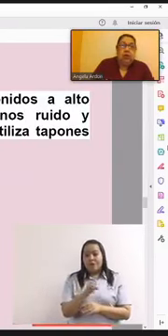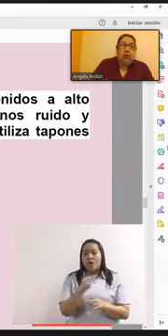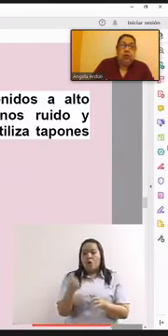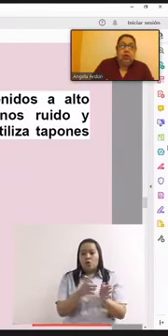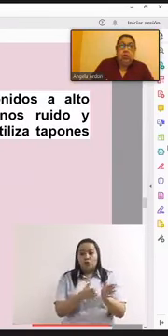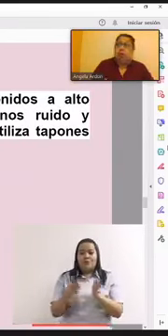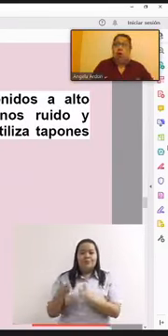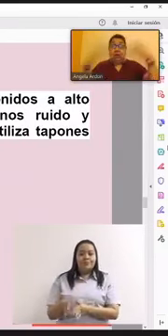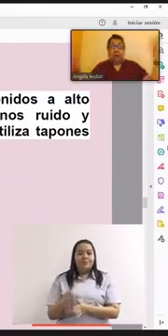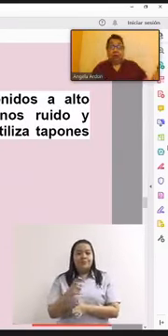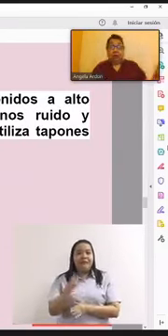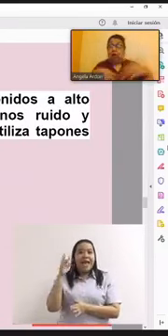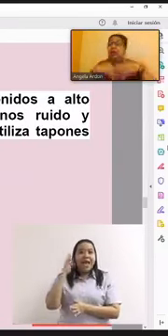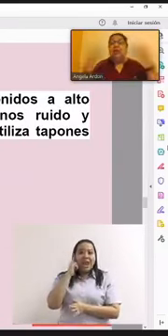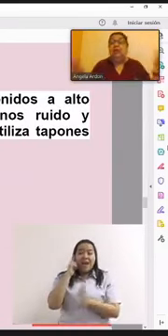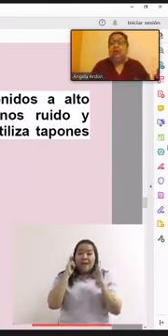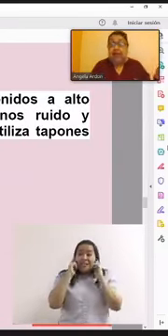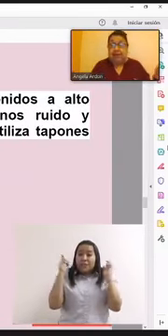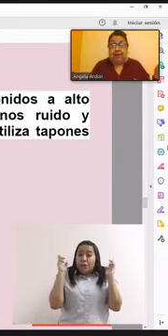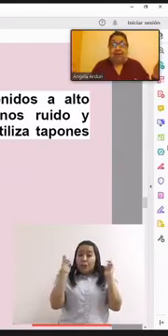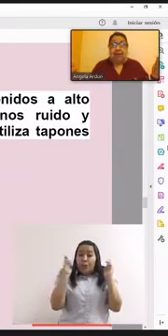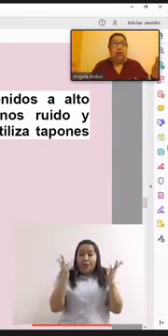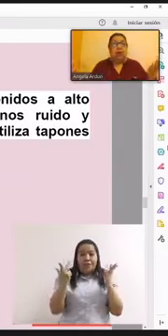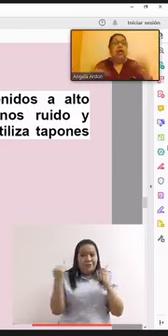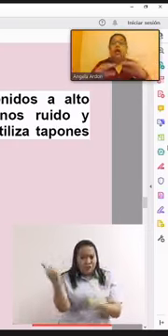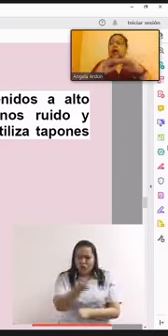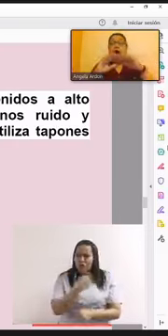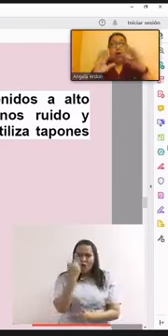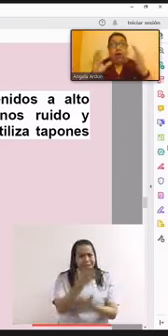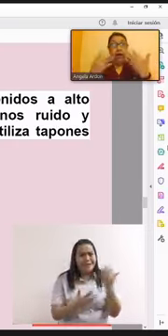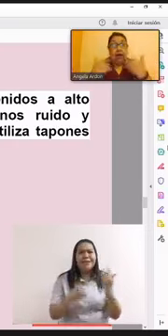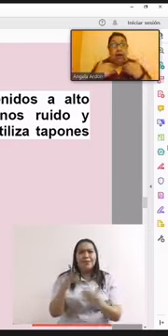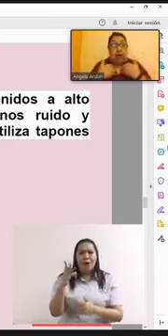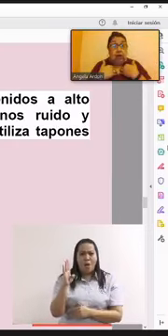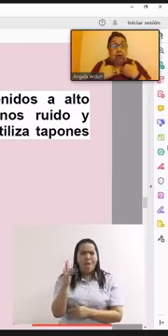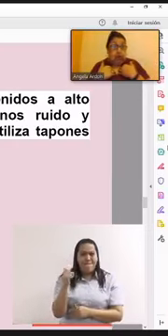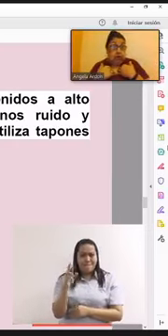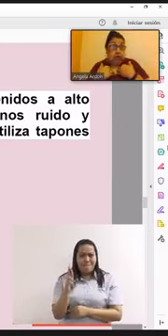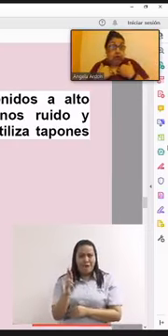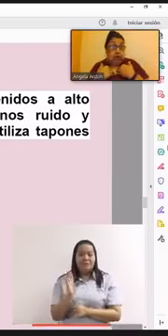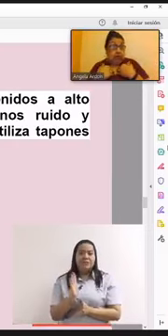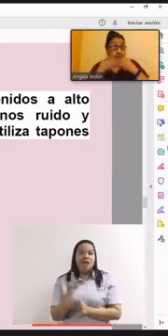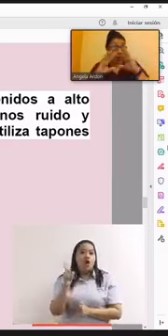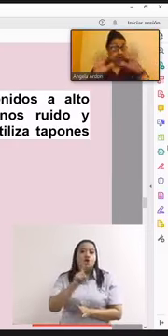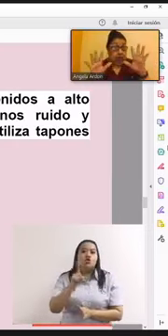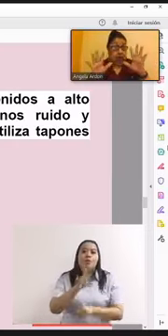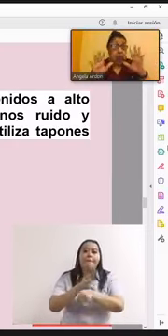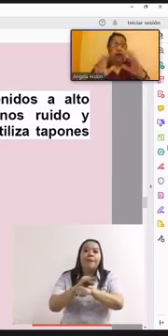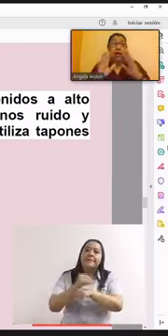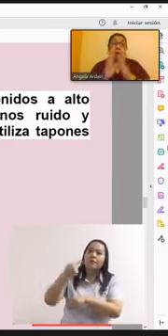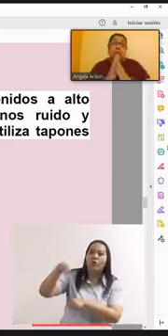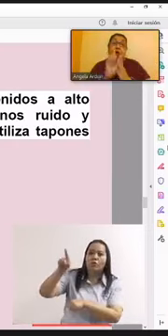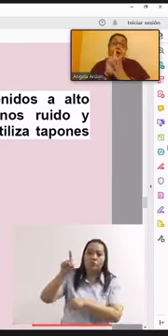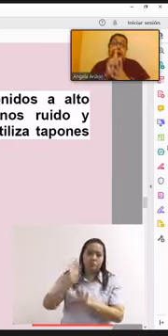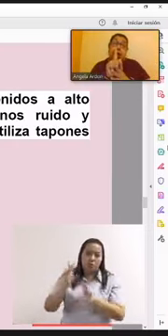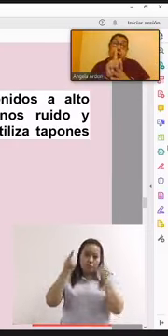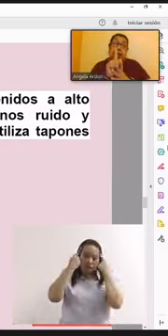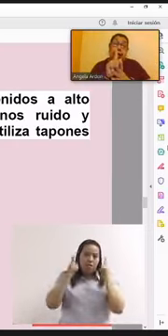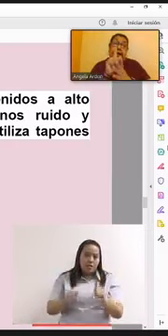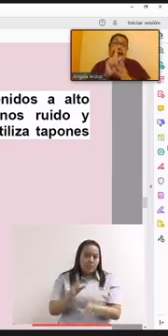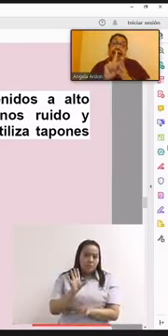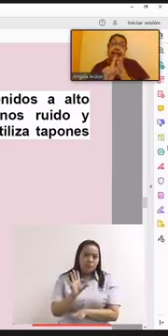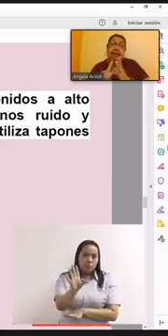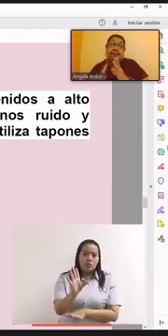ruido. Todos han ido a discoteca, todos han ido a discoteca, ¿va? Ok. Ahora, no les digo que no vayan, ya decisión suya, pero cada